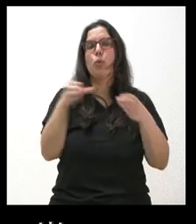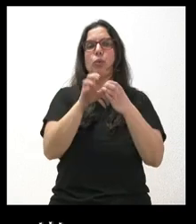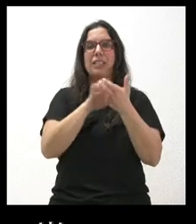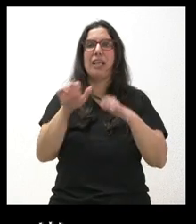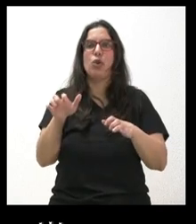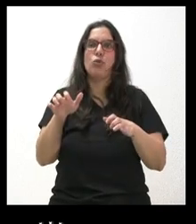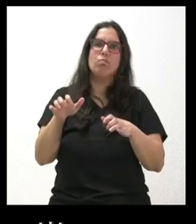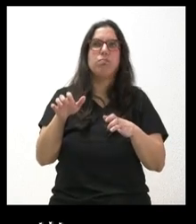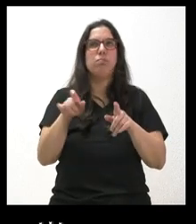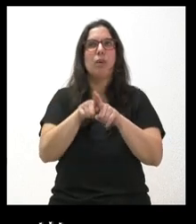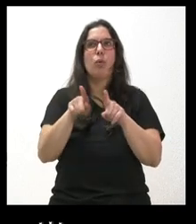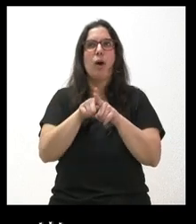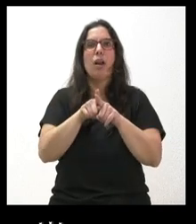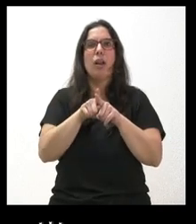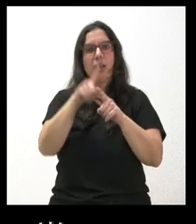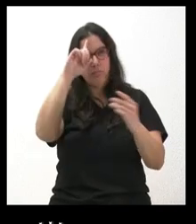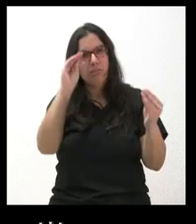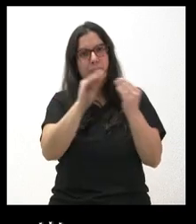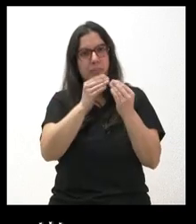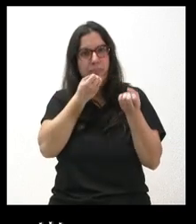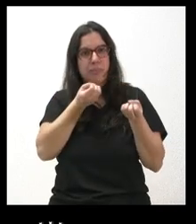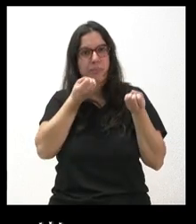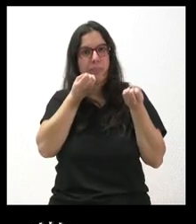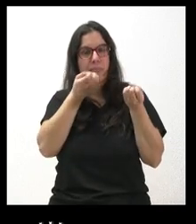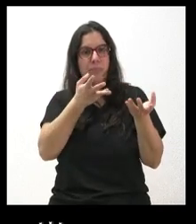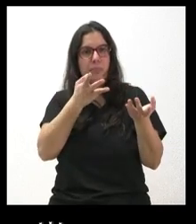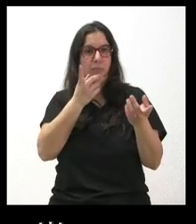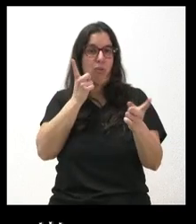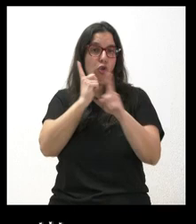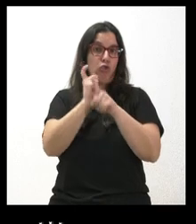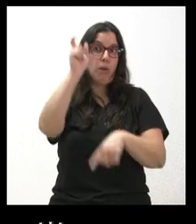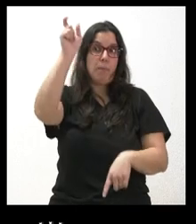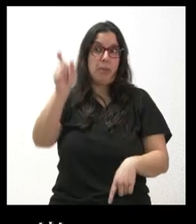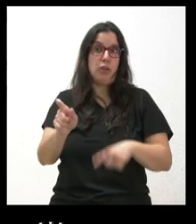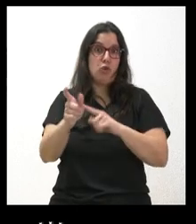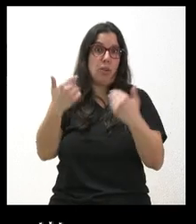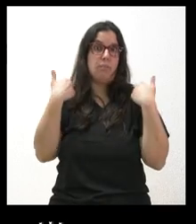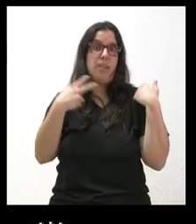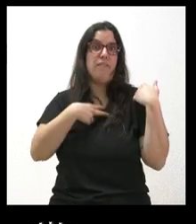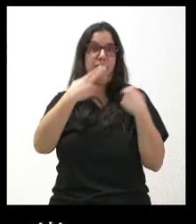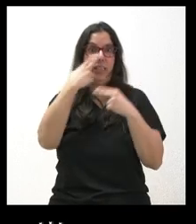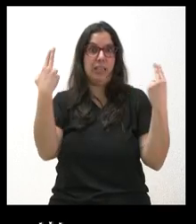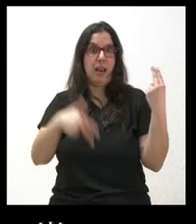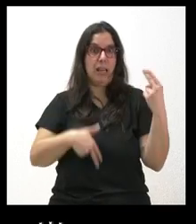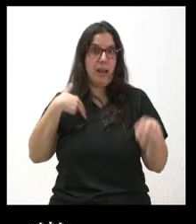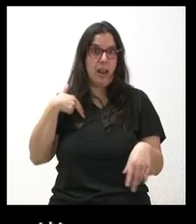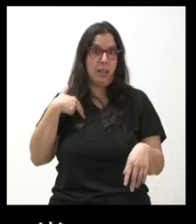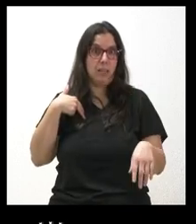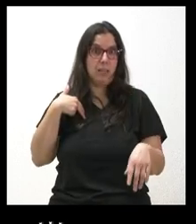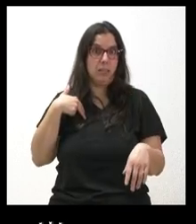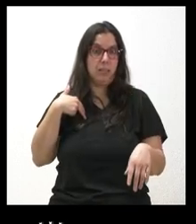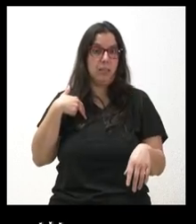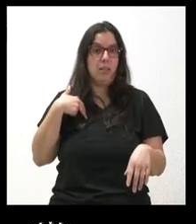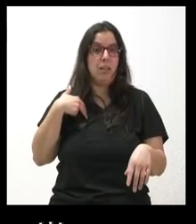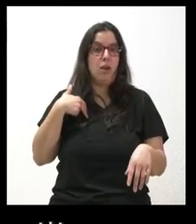manera ampara esas declaraciones contra la persona que ostenta esa institución o o se hace